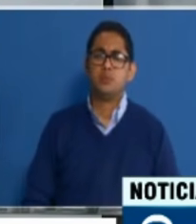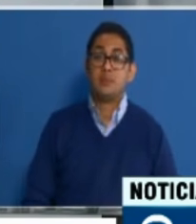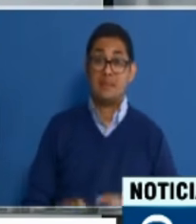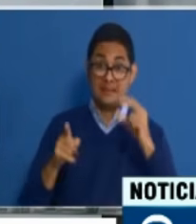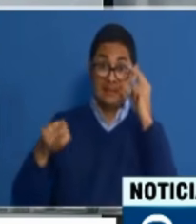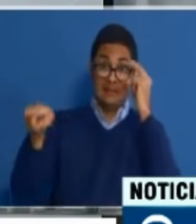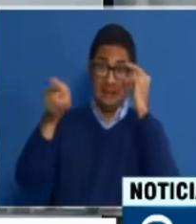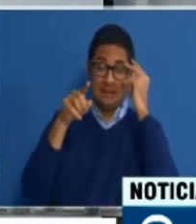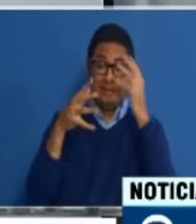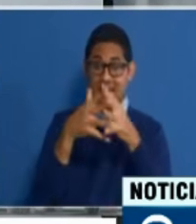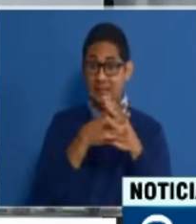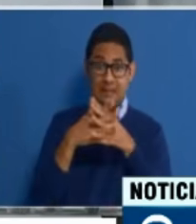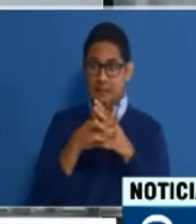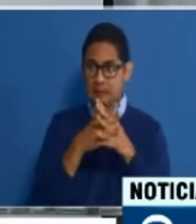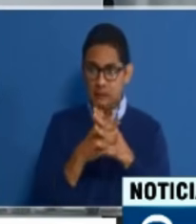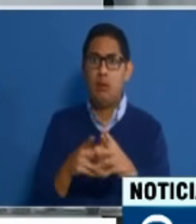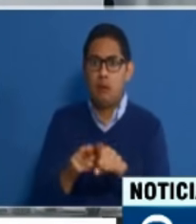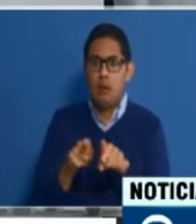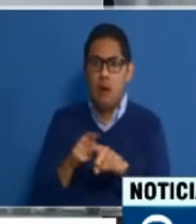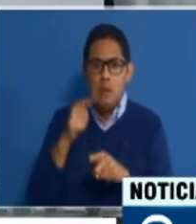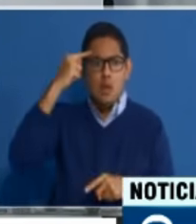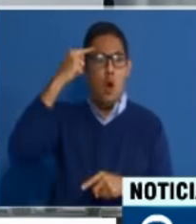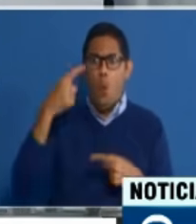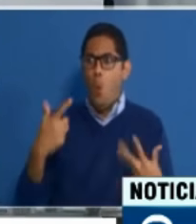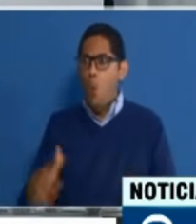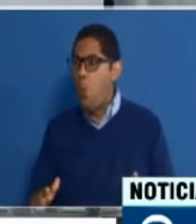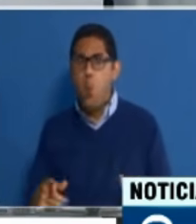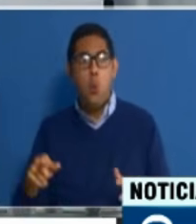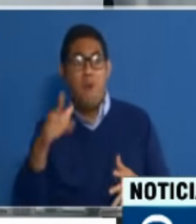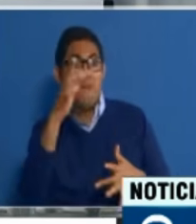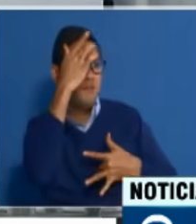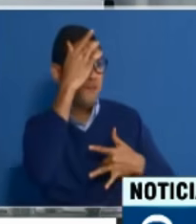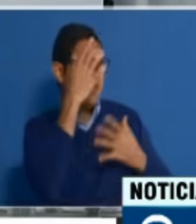de asegurar también equipo,